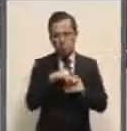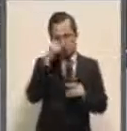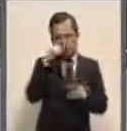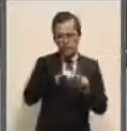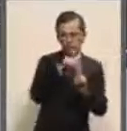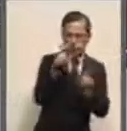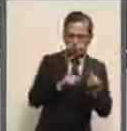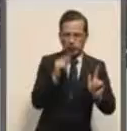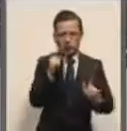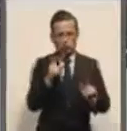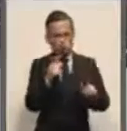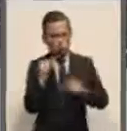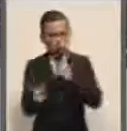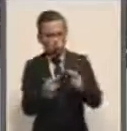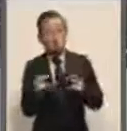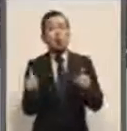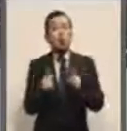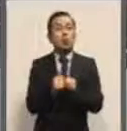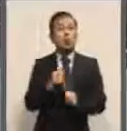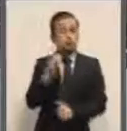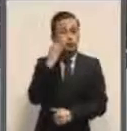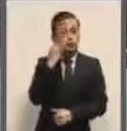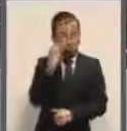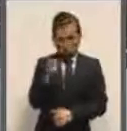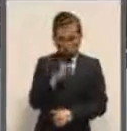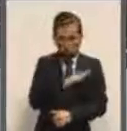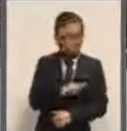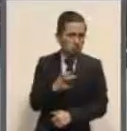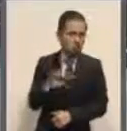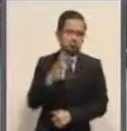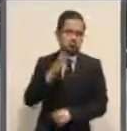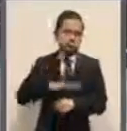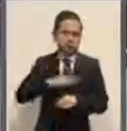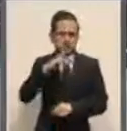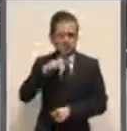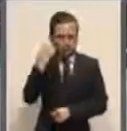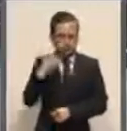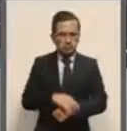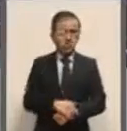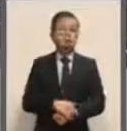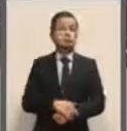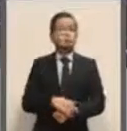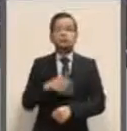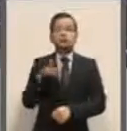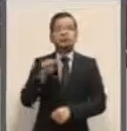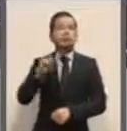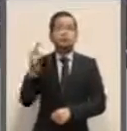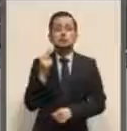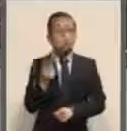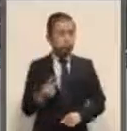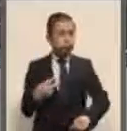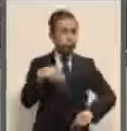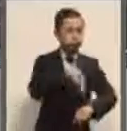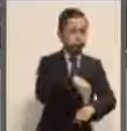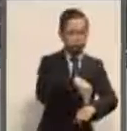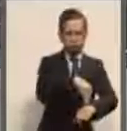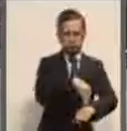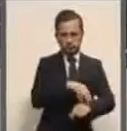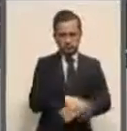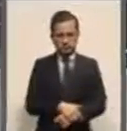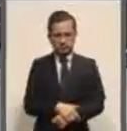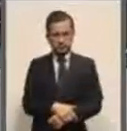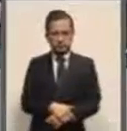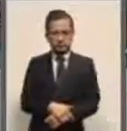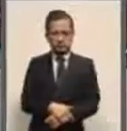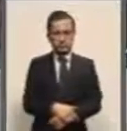a través del celular y de manera remota. No es por